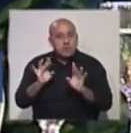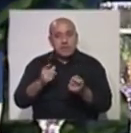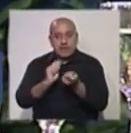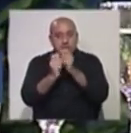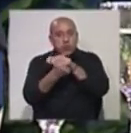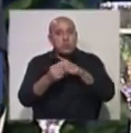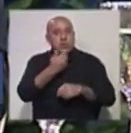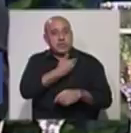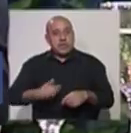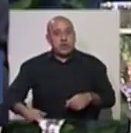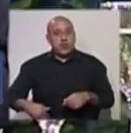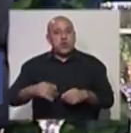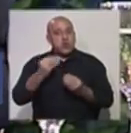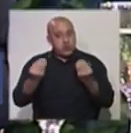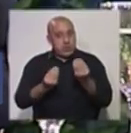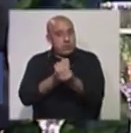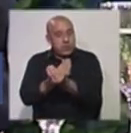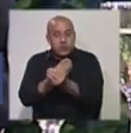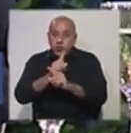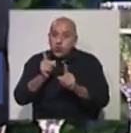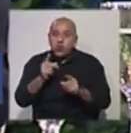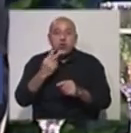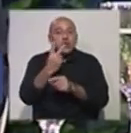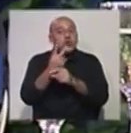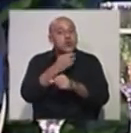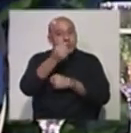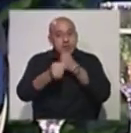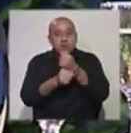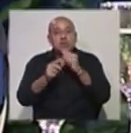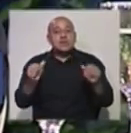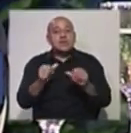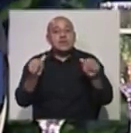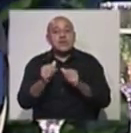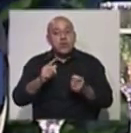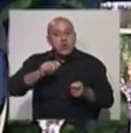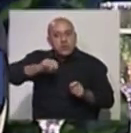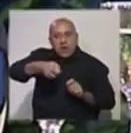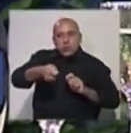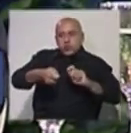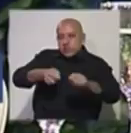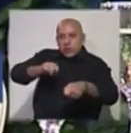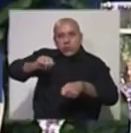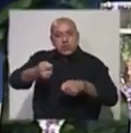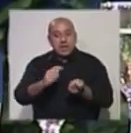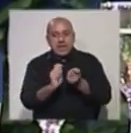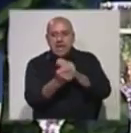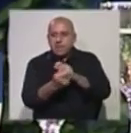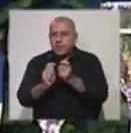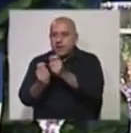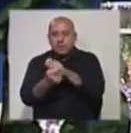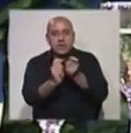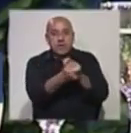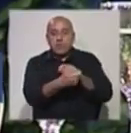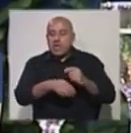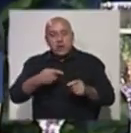¿Solamente quedó Temer en lugar de Dilma? No. Hace dos años que se está haciendo un ajuste en Brasil que es exactamente lo contrario